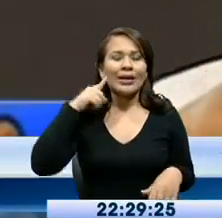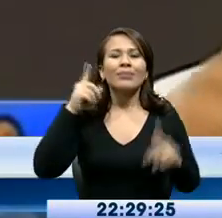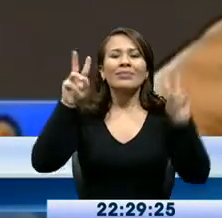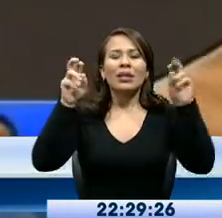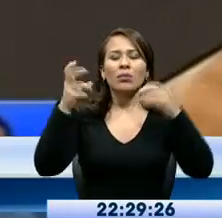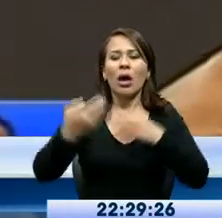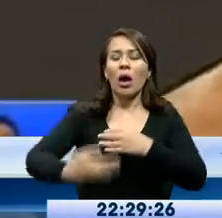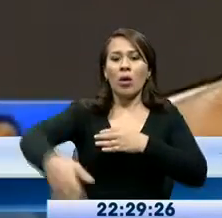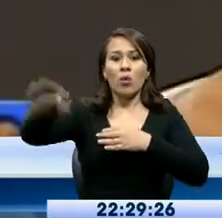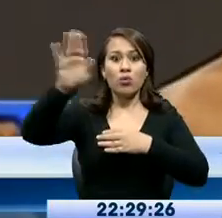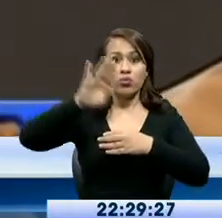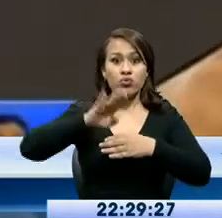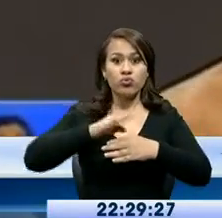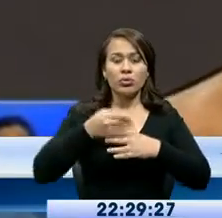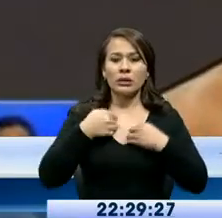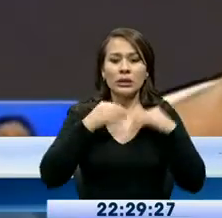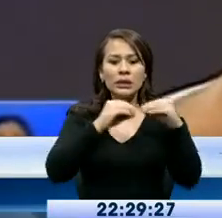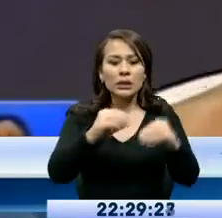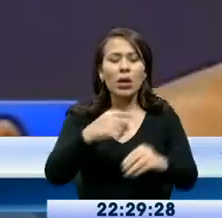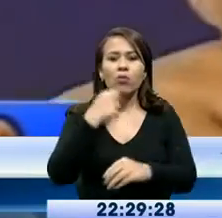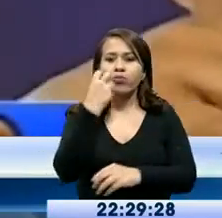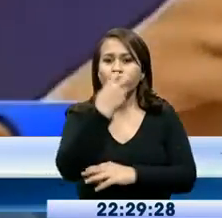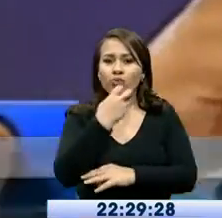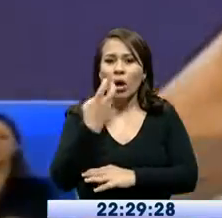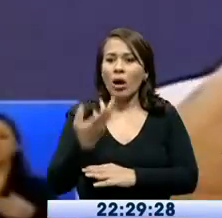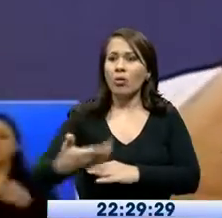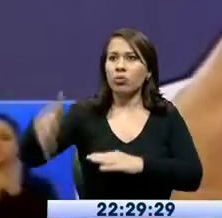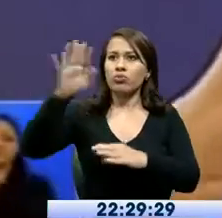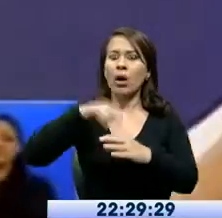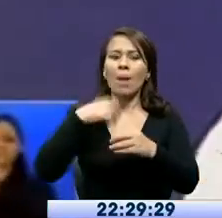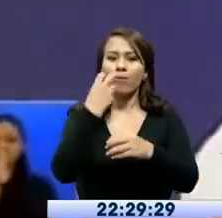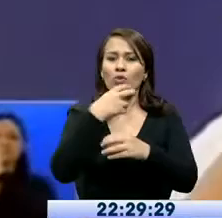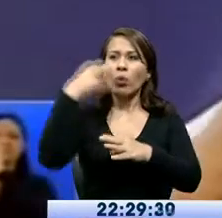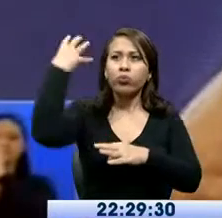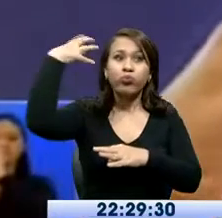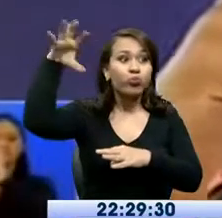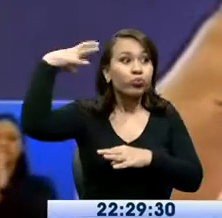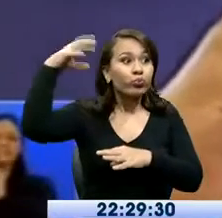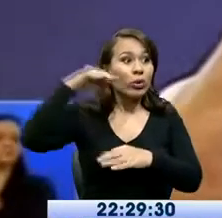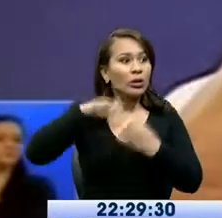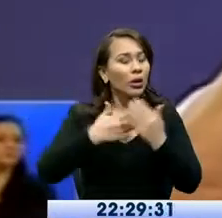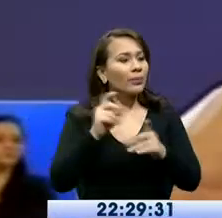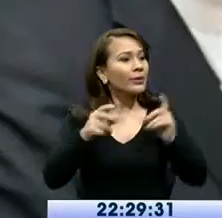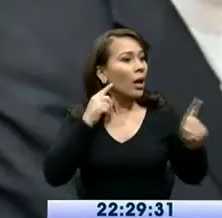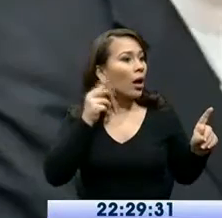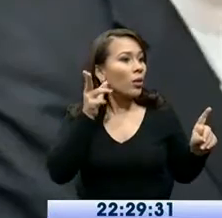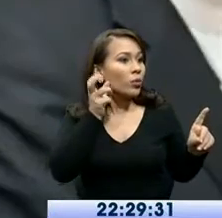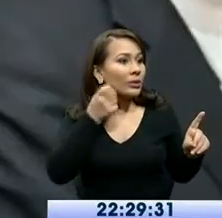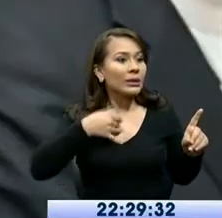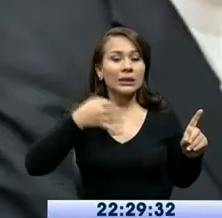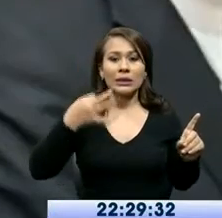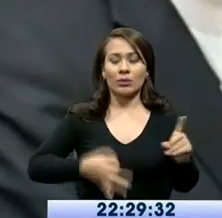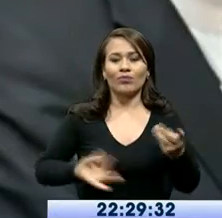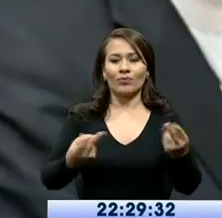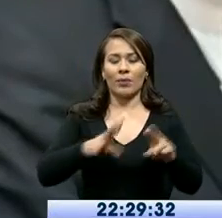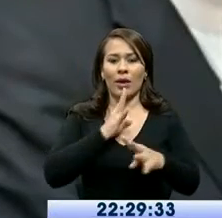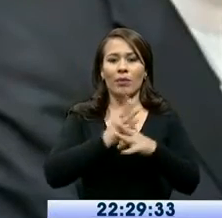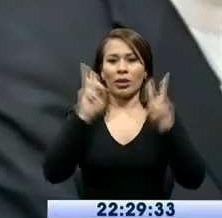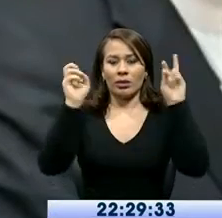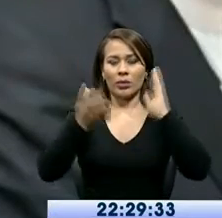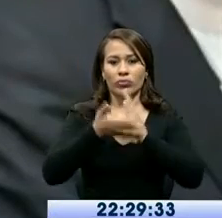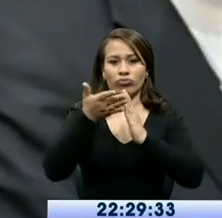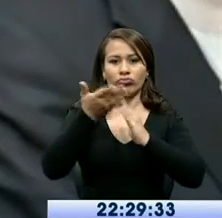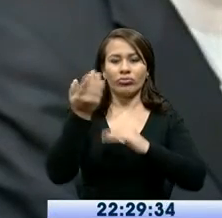que ensayar cada mes, hay que probar la sirena, que la batería funcione, etcétera, pero esto nos da mucha seguridad. Reconstrucción para el terremoto del